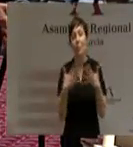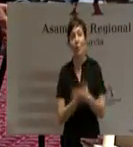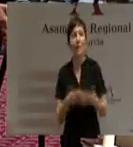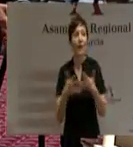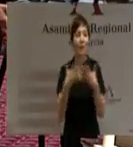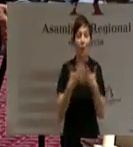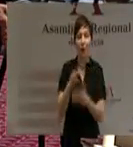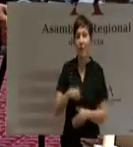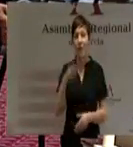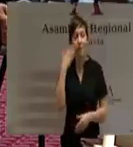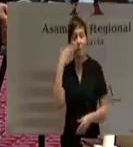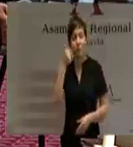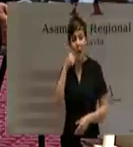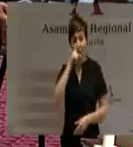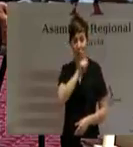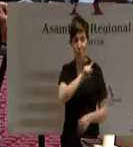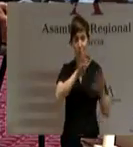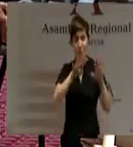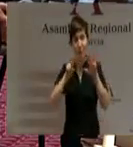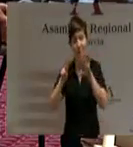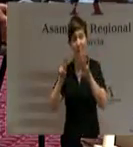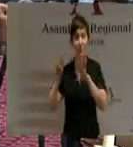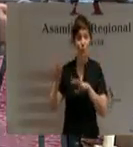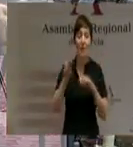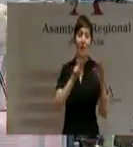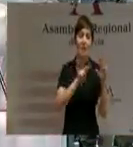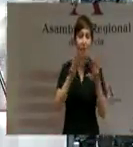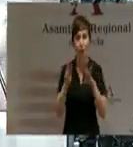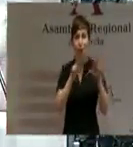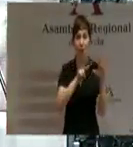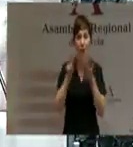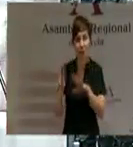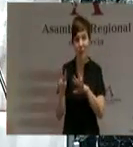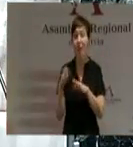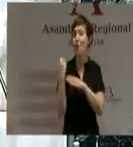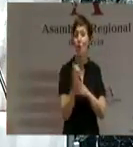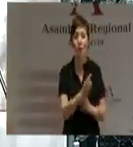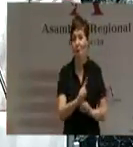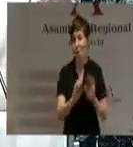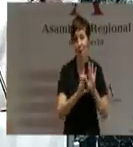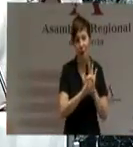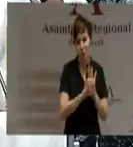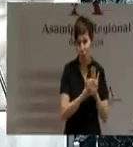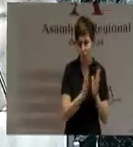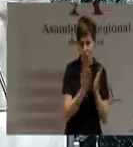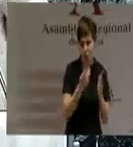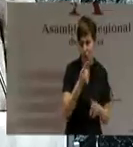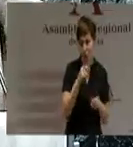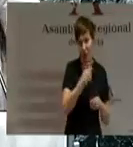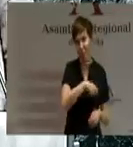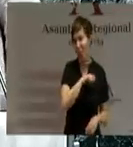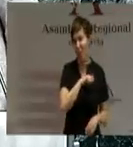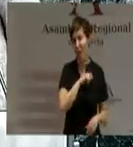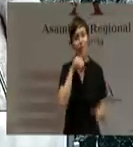en 1979, 78 y 77, no apoyaron la Constitución española. No la votaron a favor.